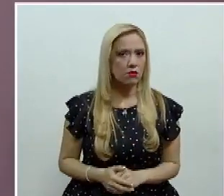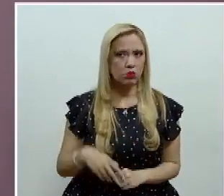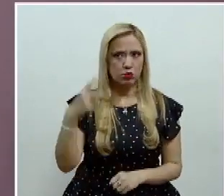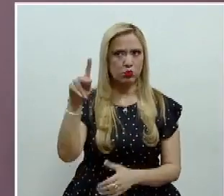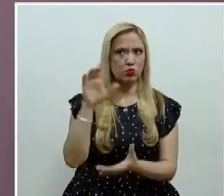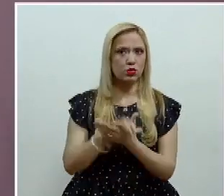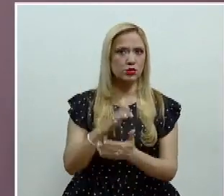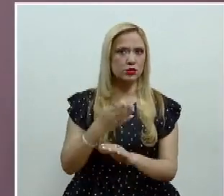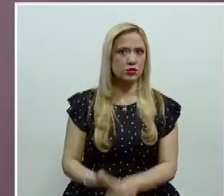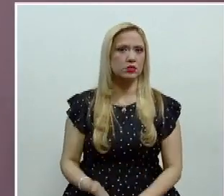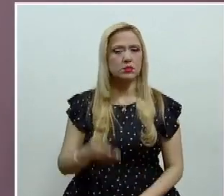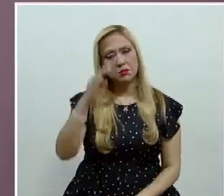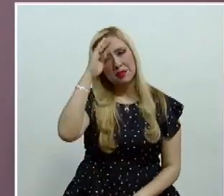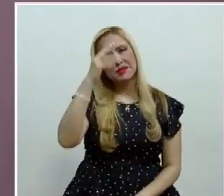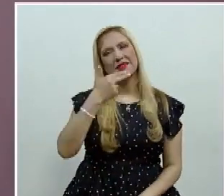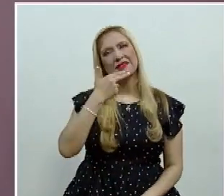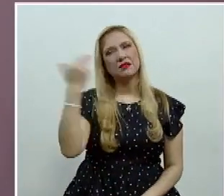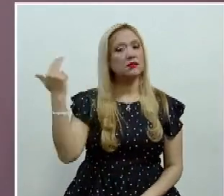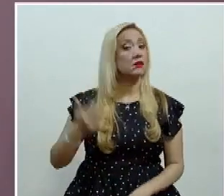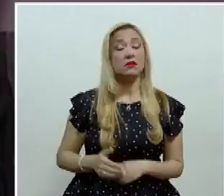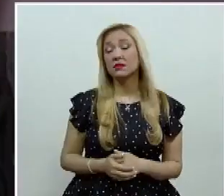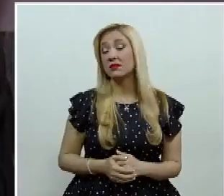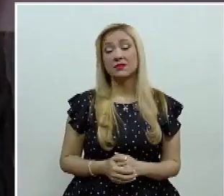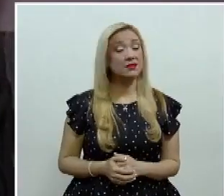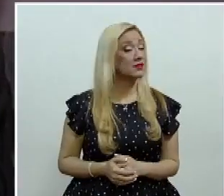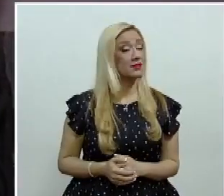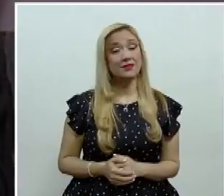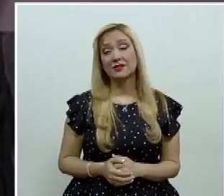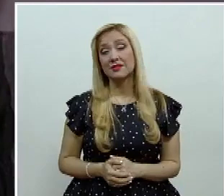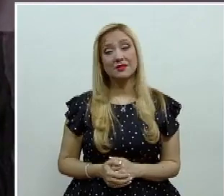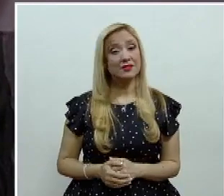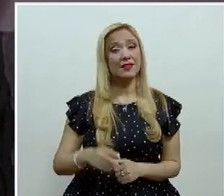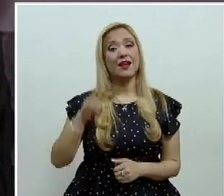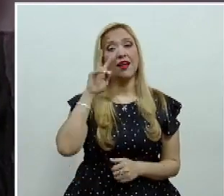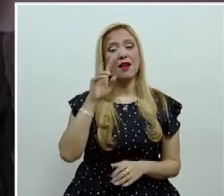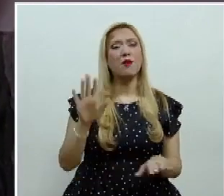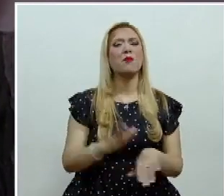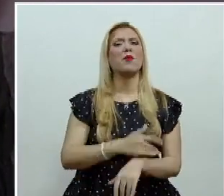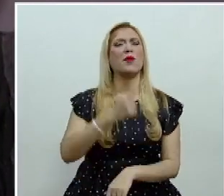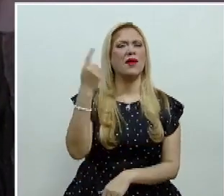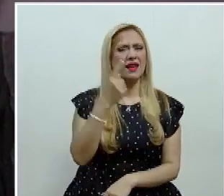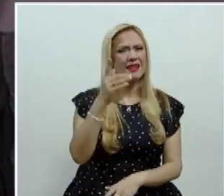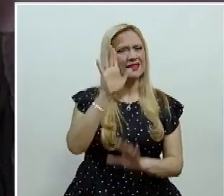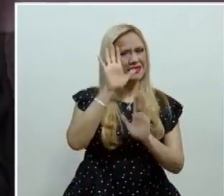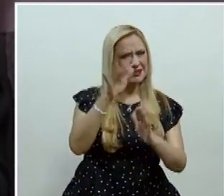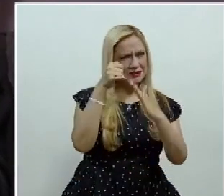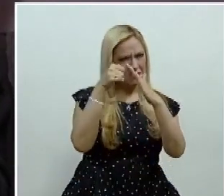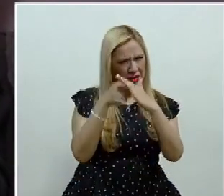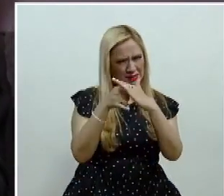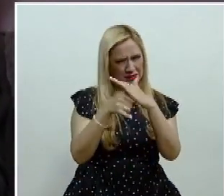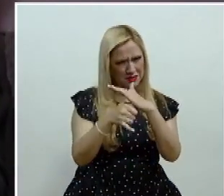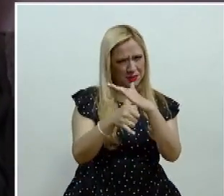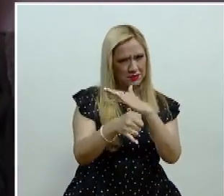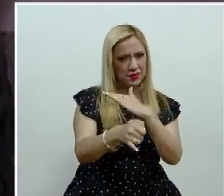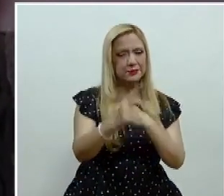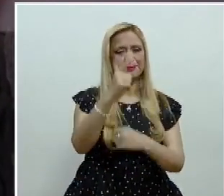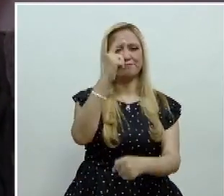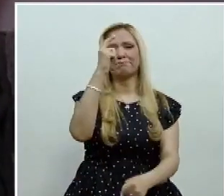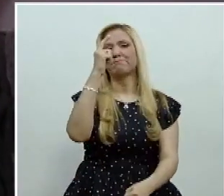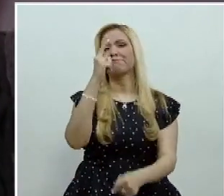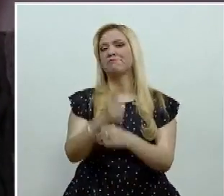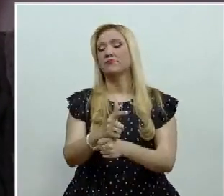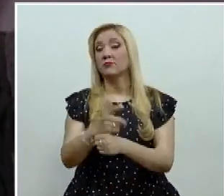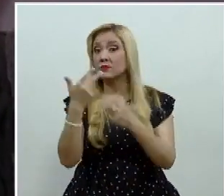era un suicidio. Entonces, lo que se dijo es, hay que ver hipótesis, hay que agotar líneas de investigación. ¿Realmente se trató de